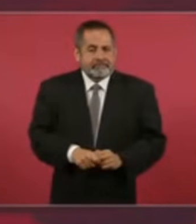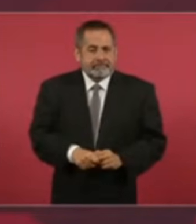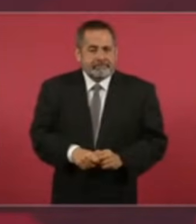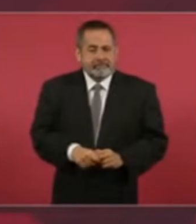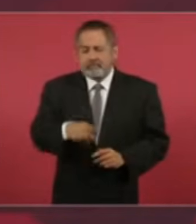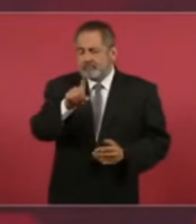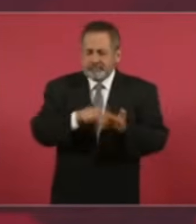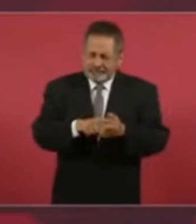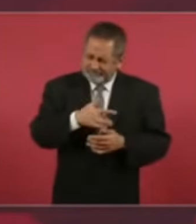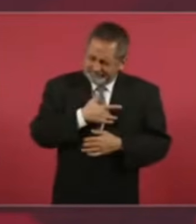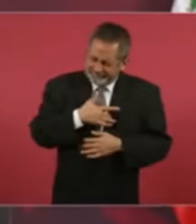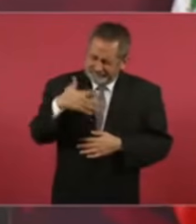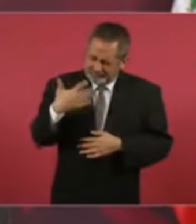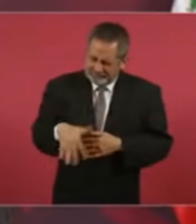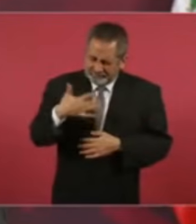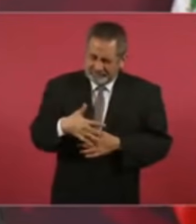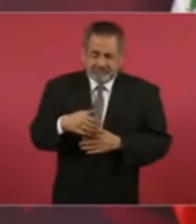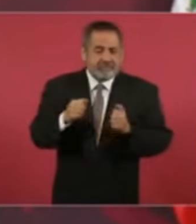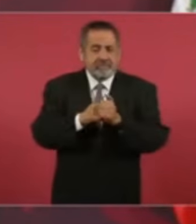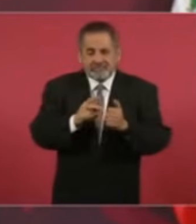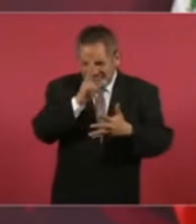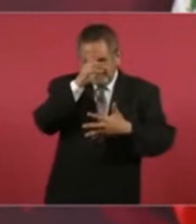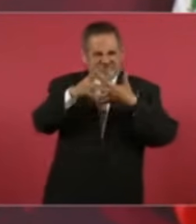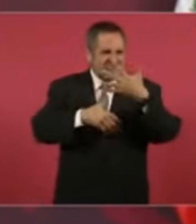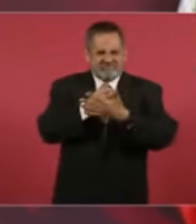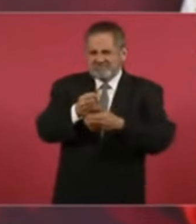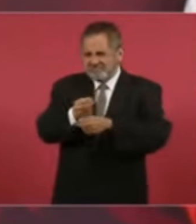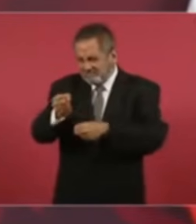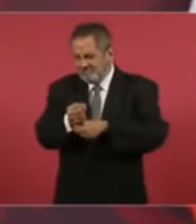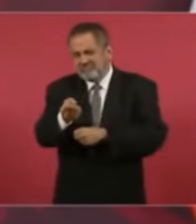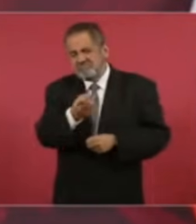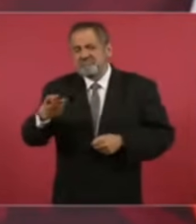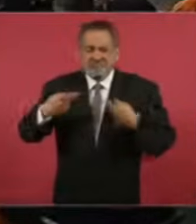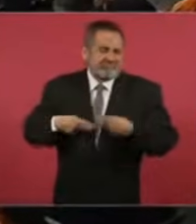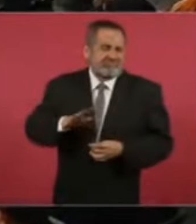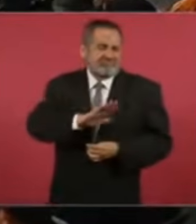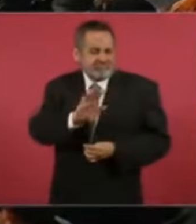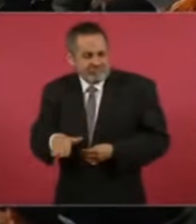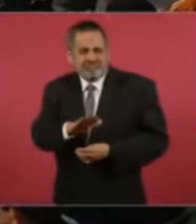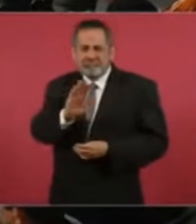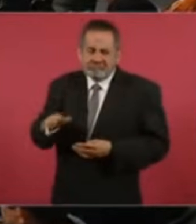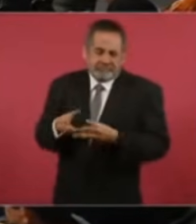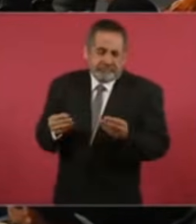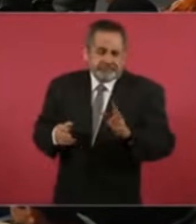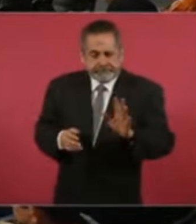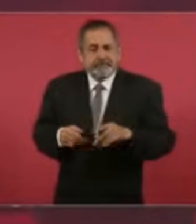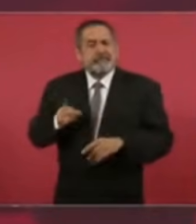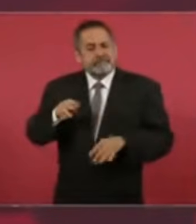duele es lo que tiene que ver con la violencia, con la pérdida de vidas humanas, pero